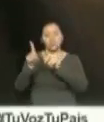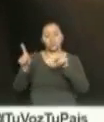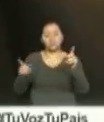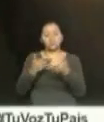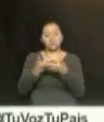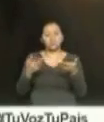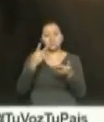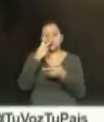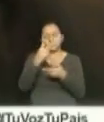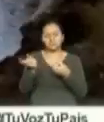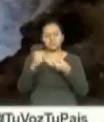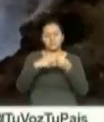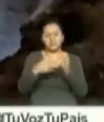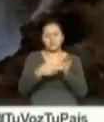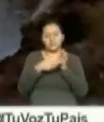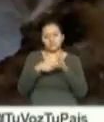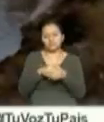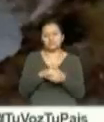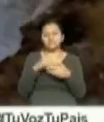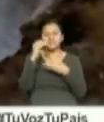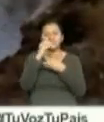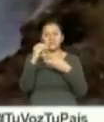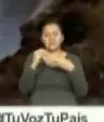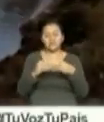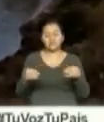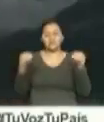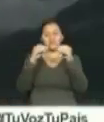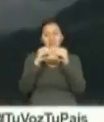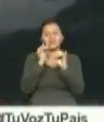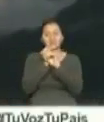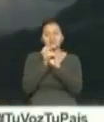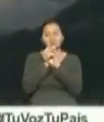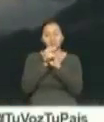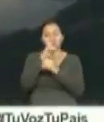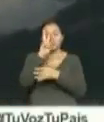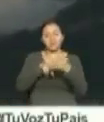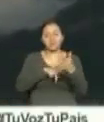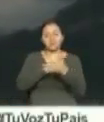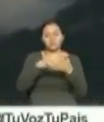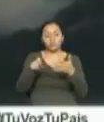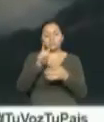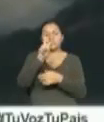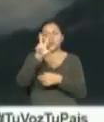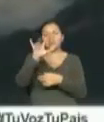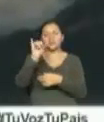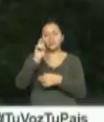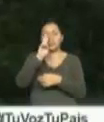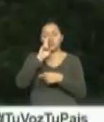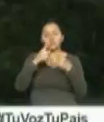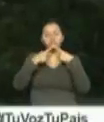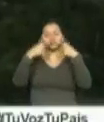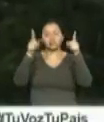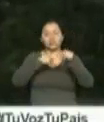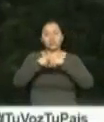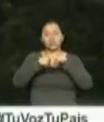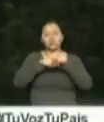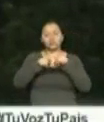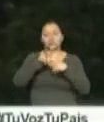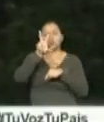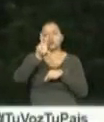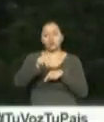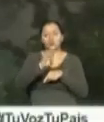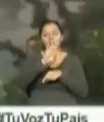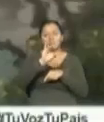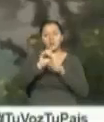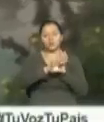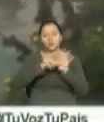hemos visto en este informe. CENESID y YEPI lanzaron el 23 de junio el concurso No a la Biopiratería,